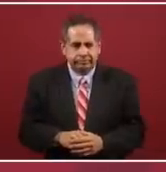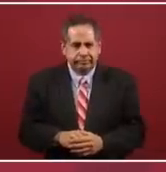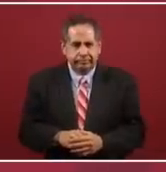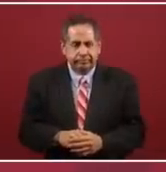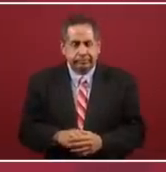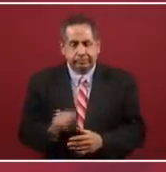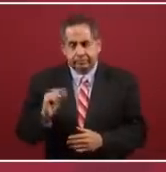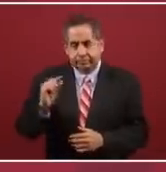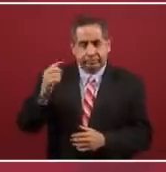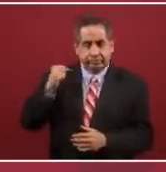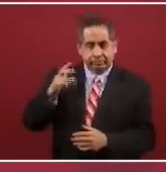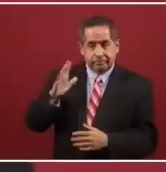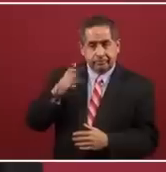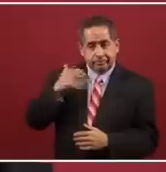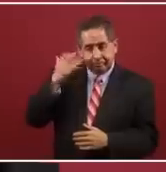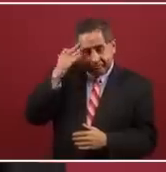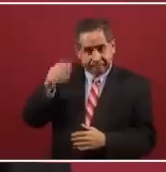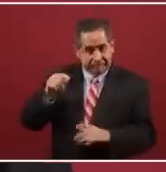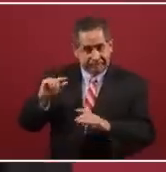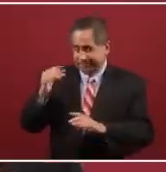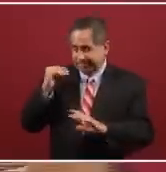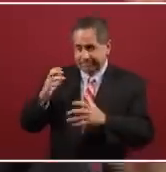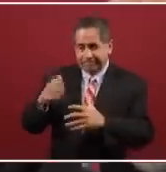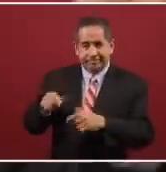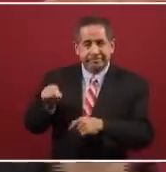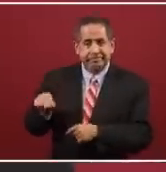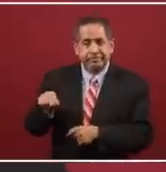Acaba de pasar la temporada